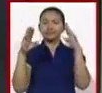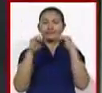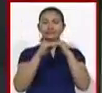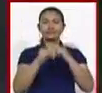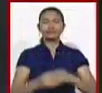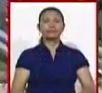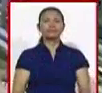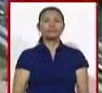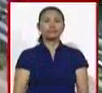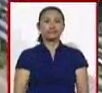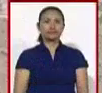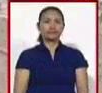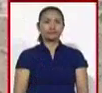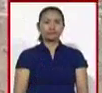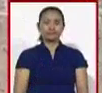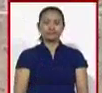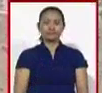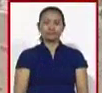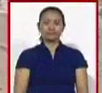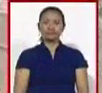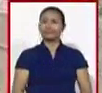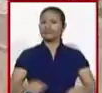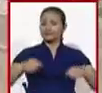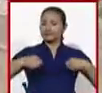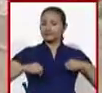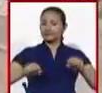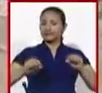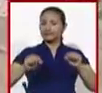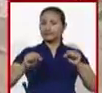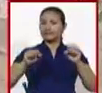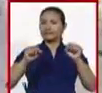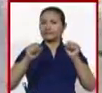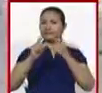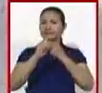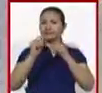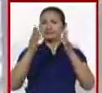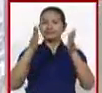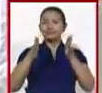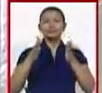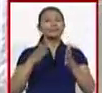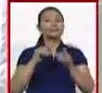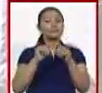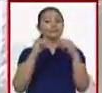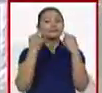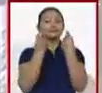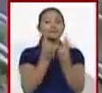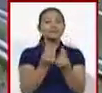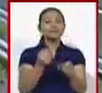Obviamente los mototaxistas forman parte de un sector